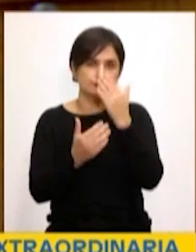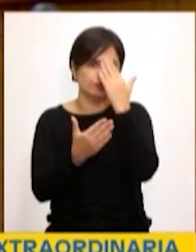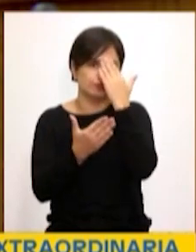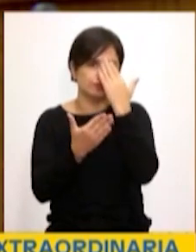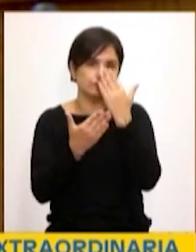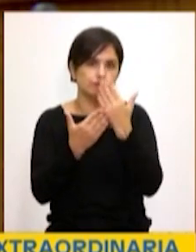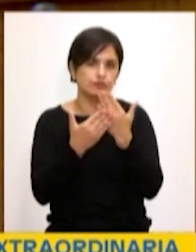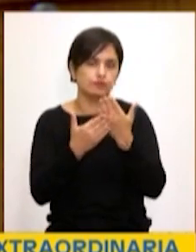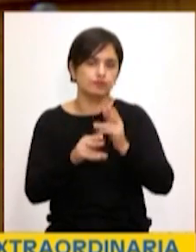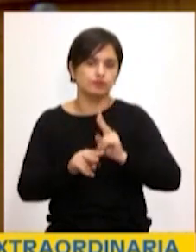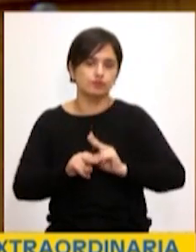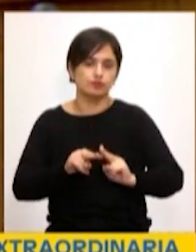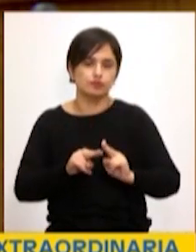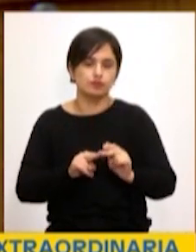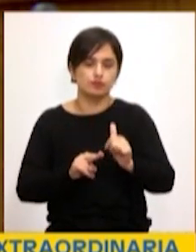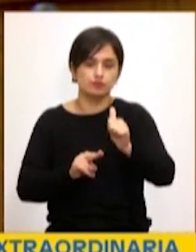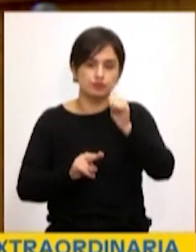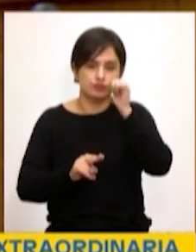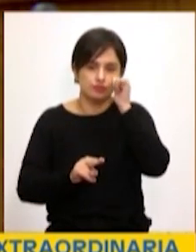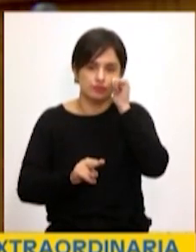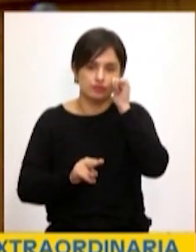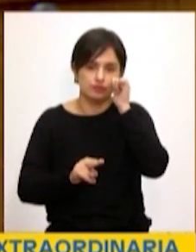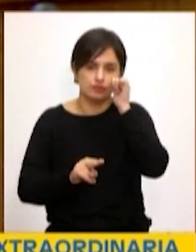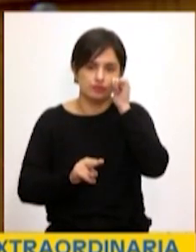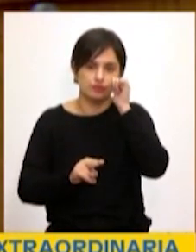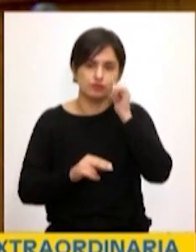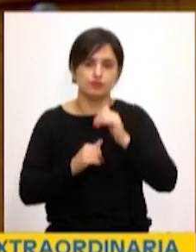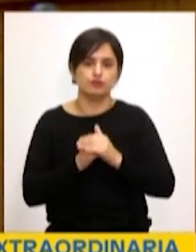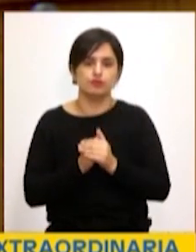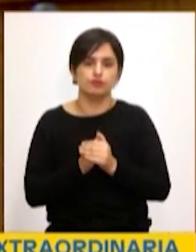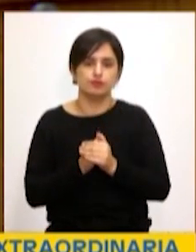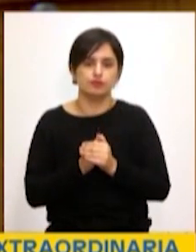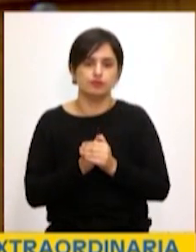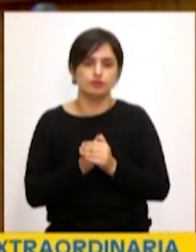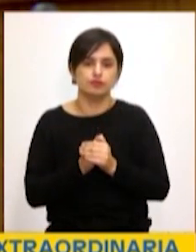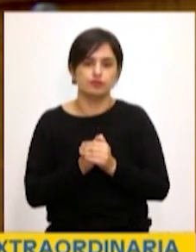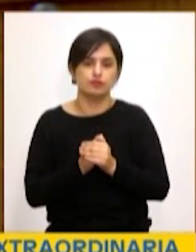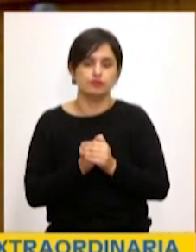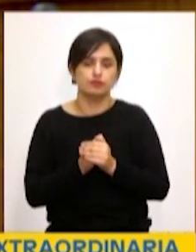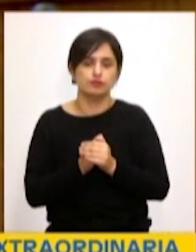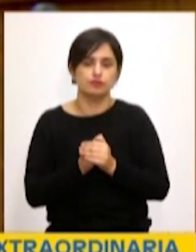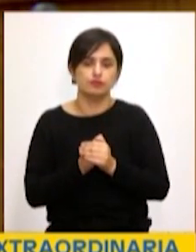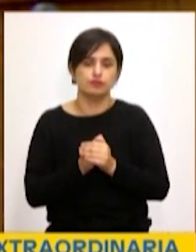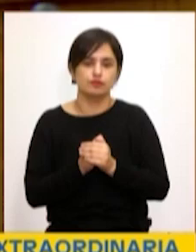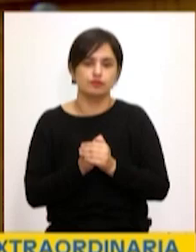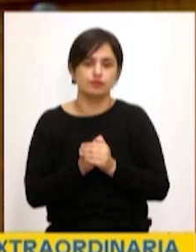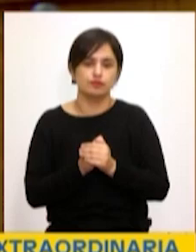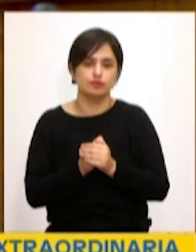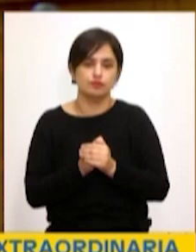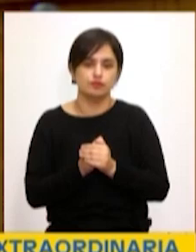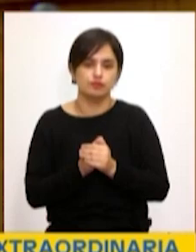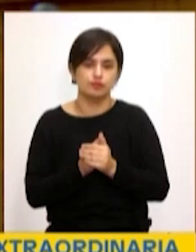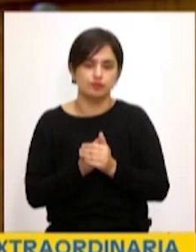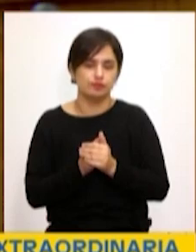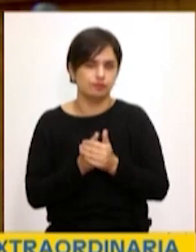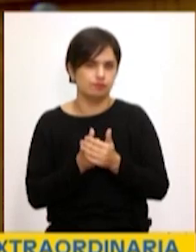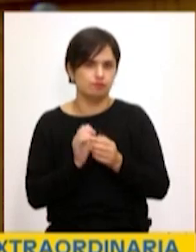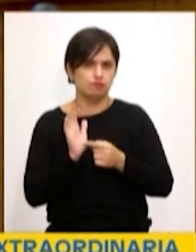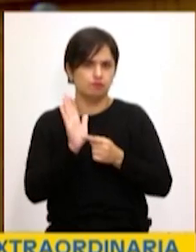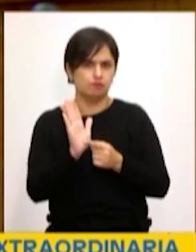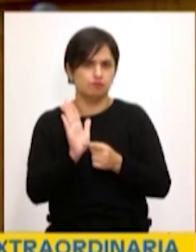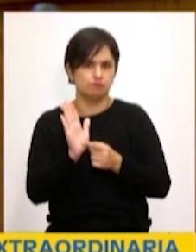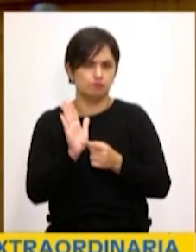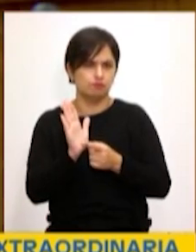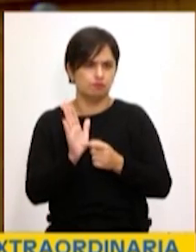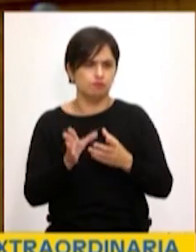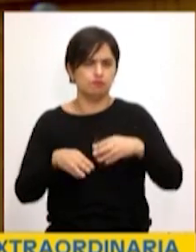lo que se hizo el día de ayer y que eh reind reind dió Por cierto el acto una agrupación